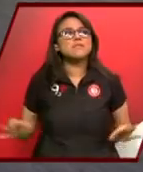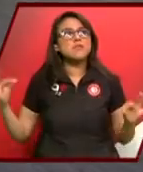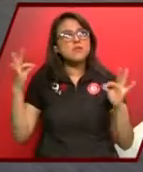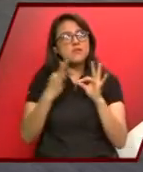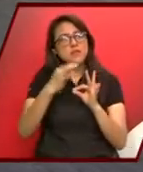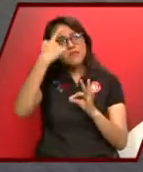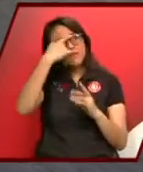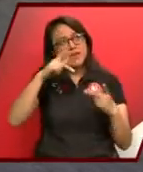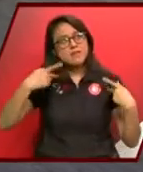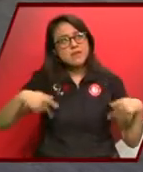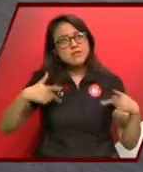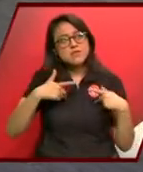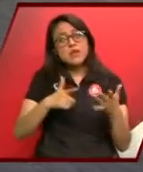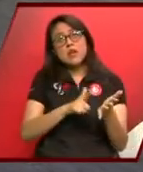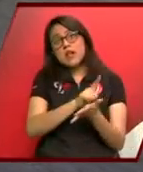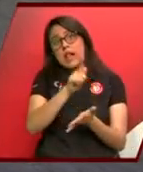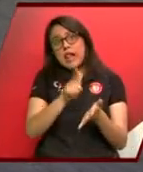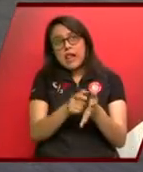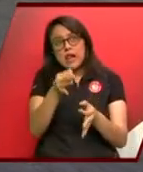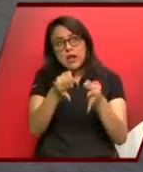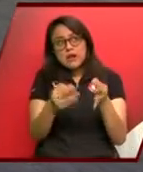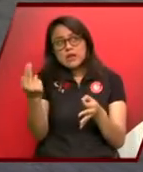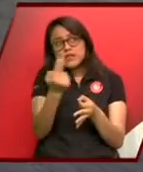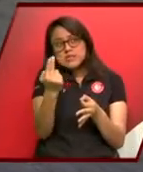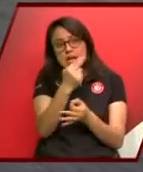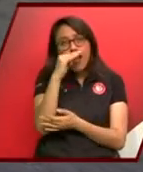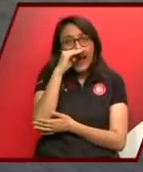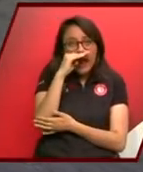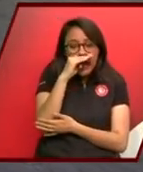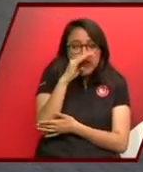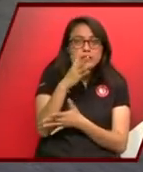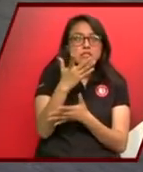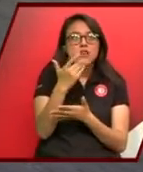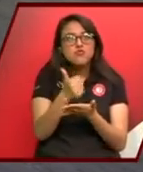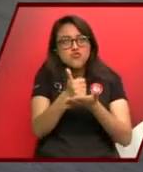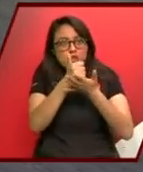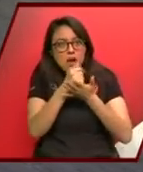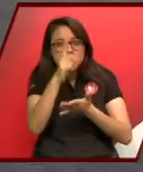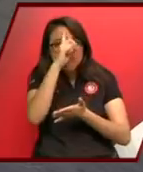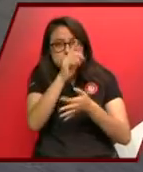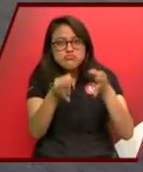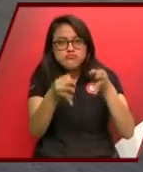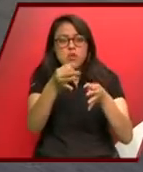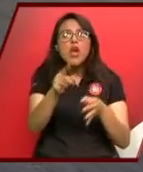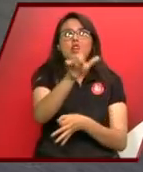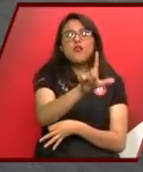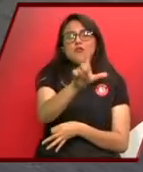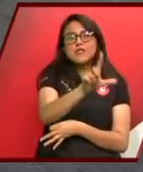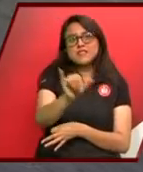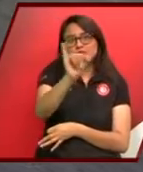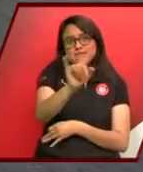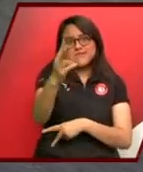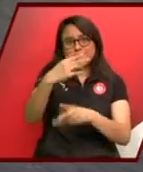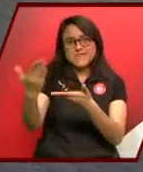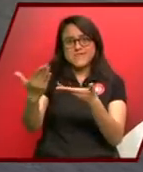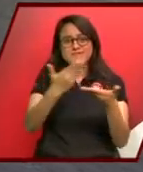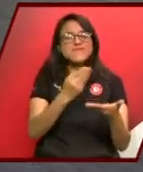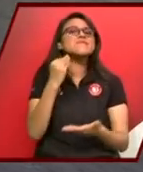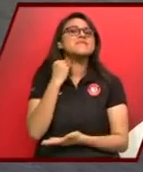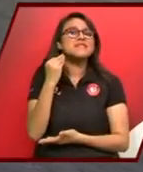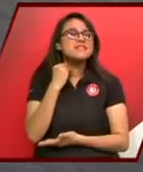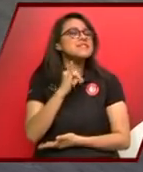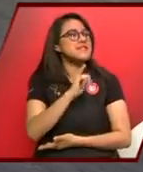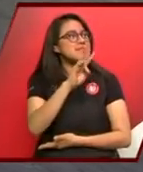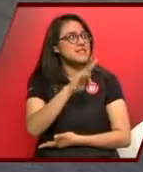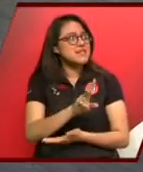para quienes tienen un asunto legal, si requieren asesoría gratuita a través de A Quien Corresponda, bueno, los lunes y jueves son de abogados.